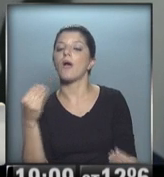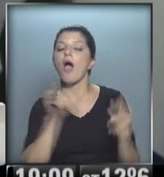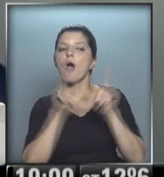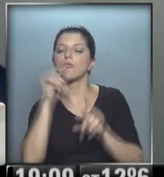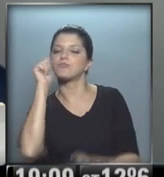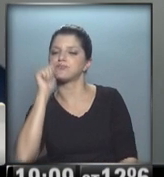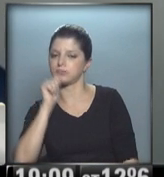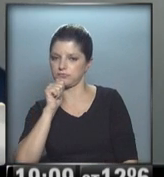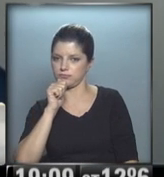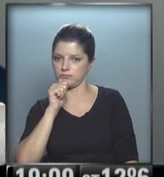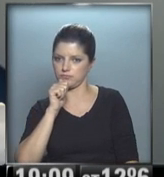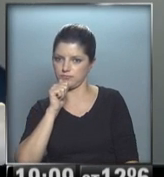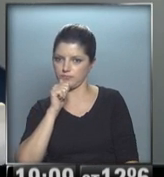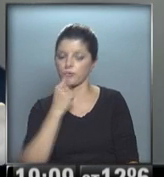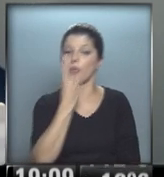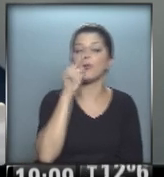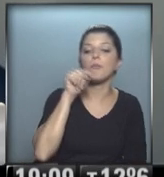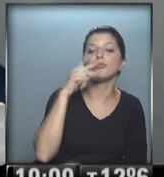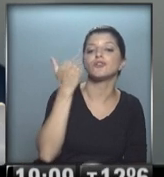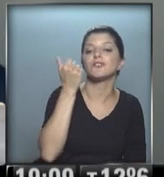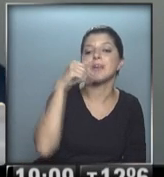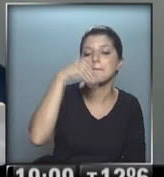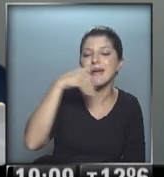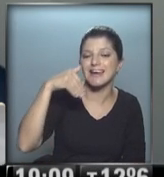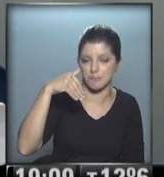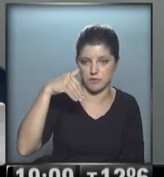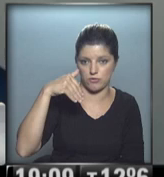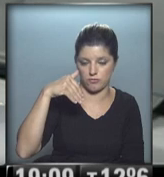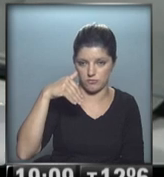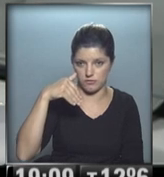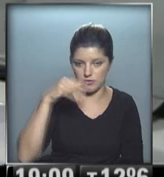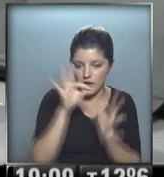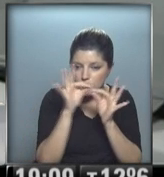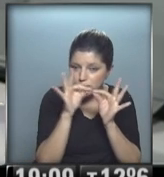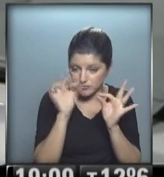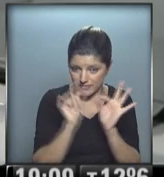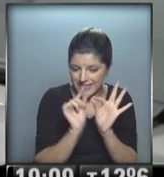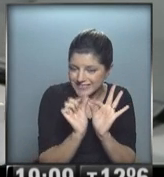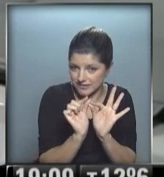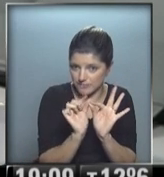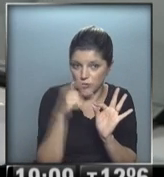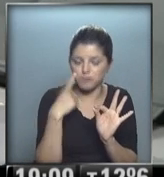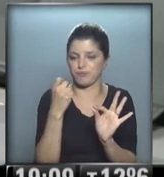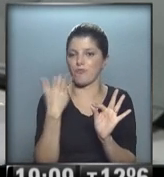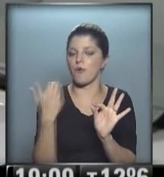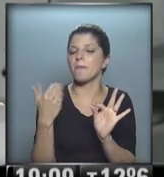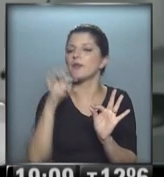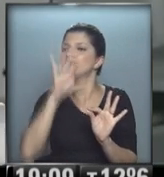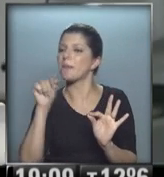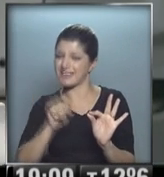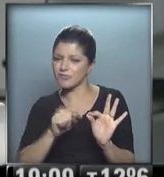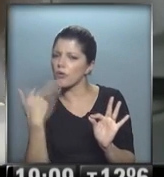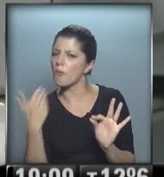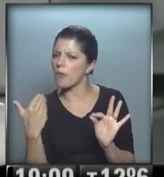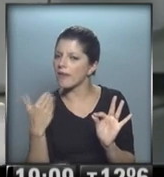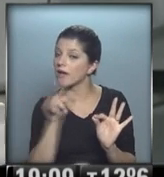lesiones de 1.6 milímetros de diámetro. Pero no solamente tiene esta